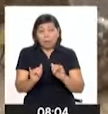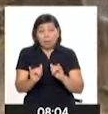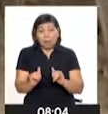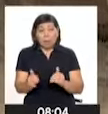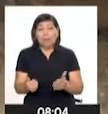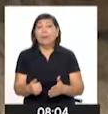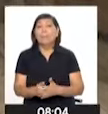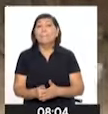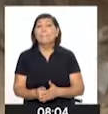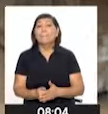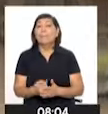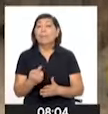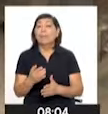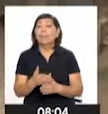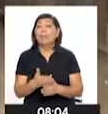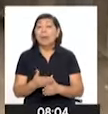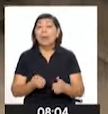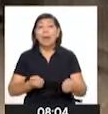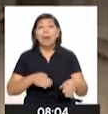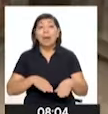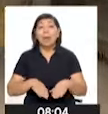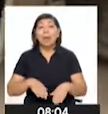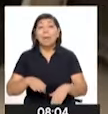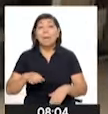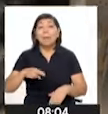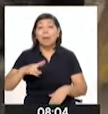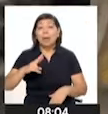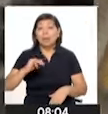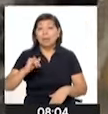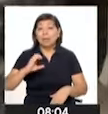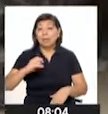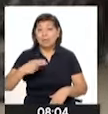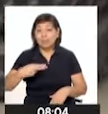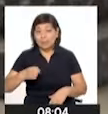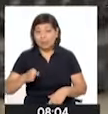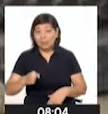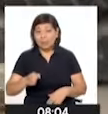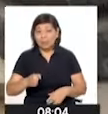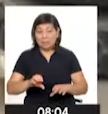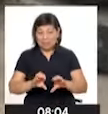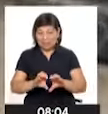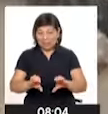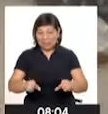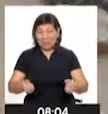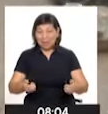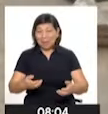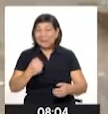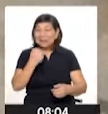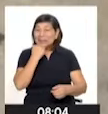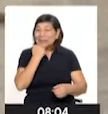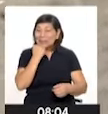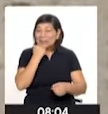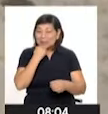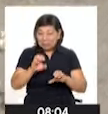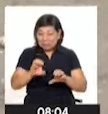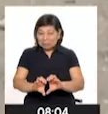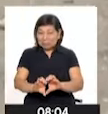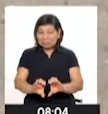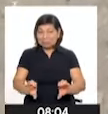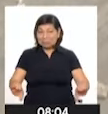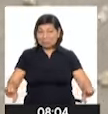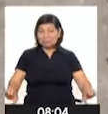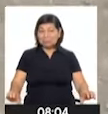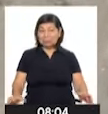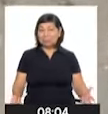permanece bloqueando parte de la avenida María Reich. Las barandas, incluso las barandas metálicas,